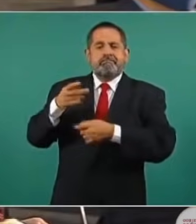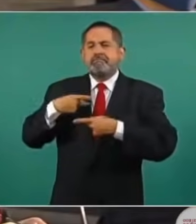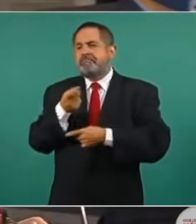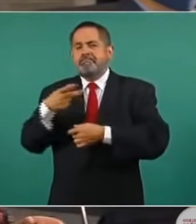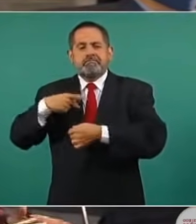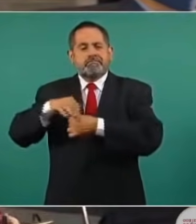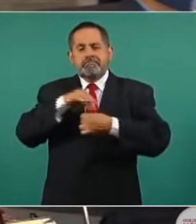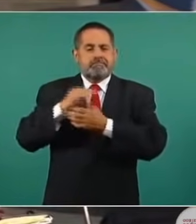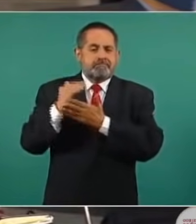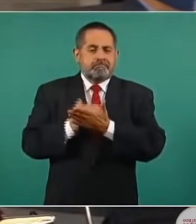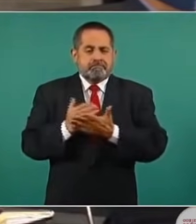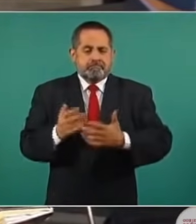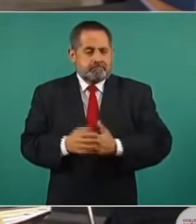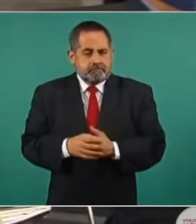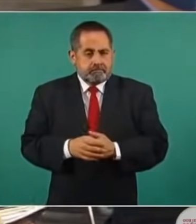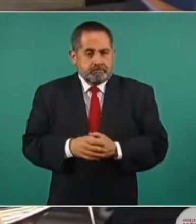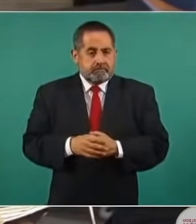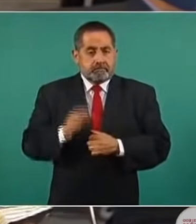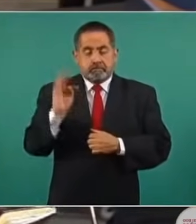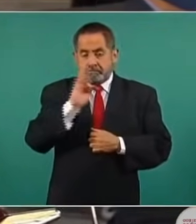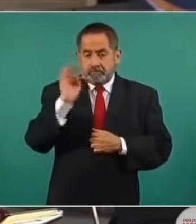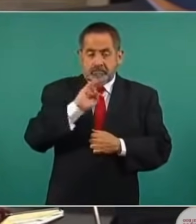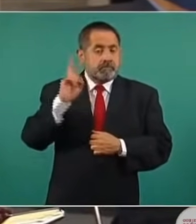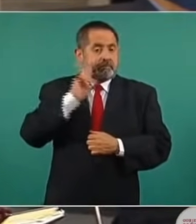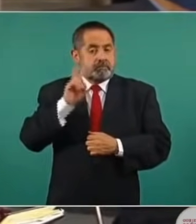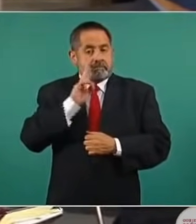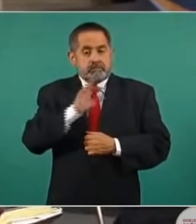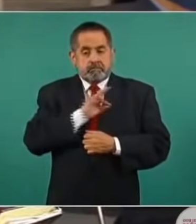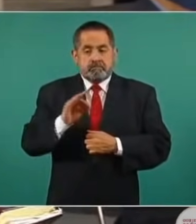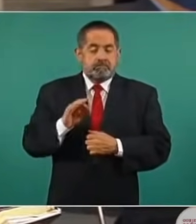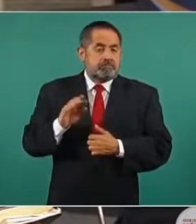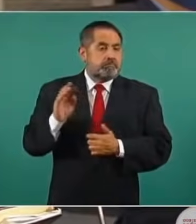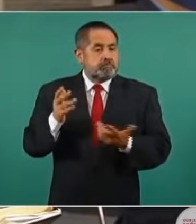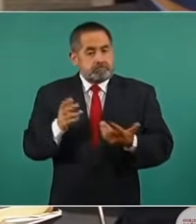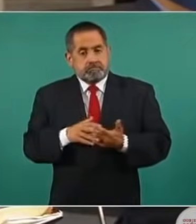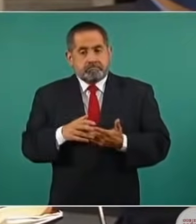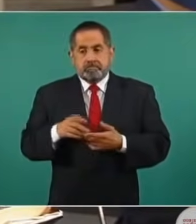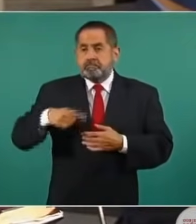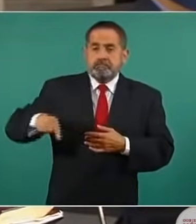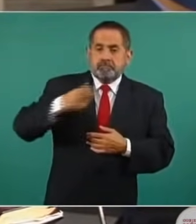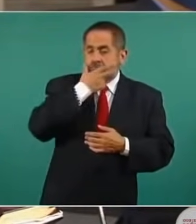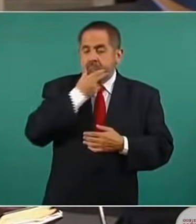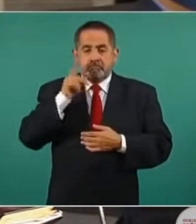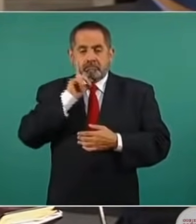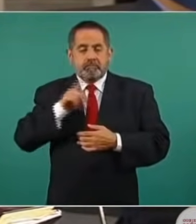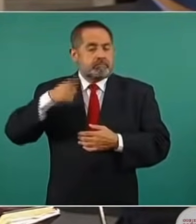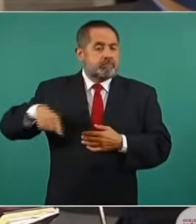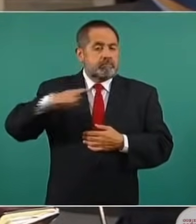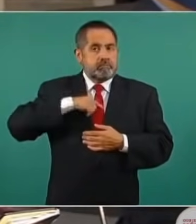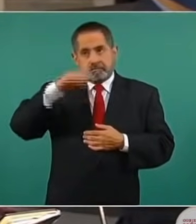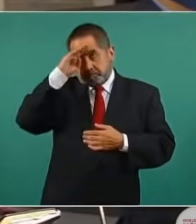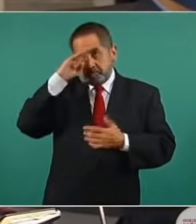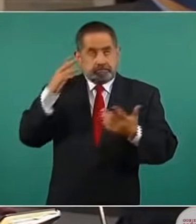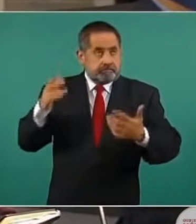votantes. Entonces, si habría la posibilidad de que las y los ciudadanos